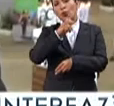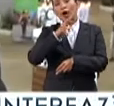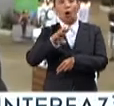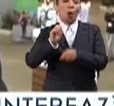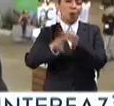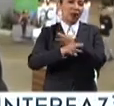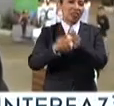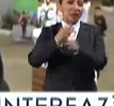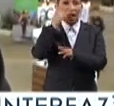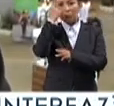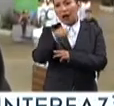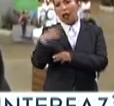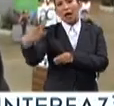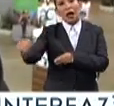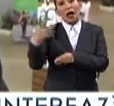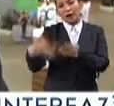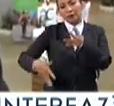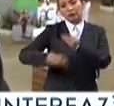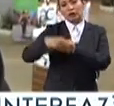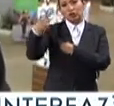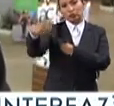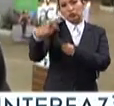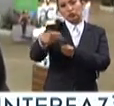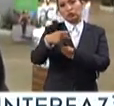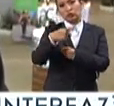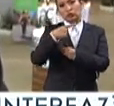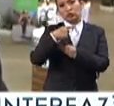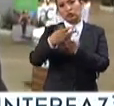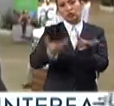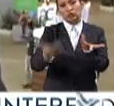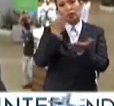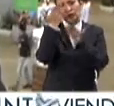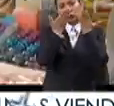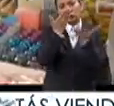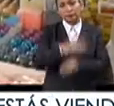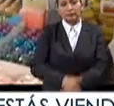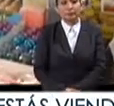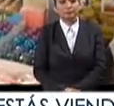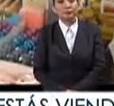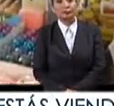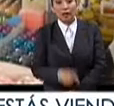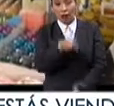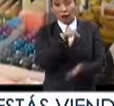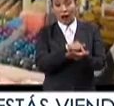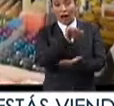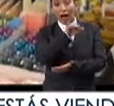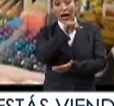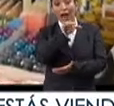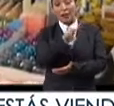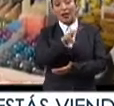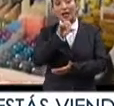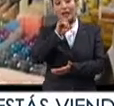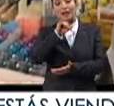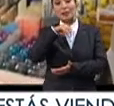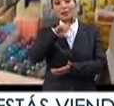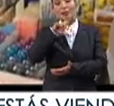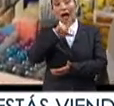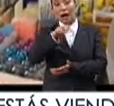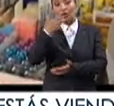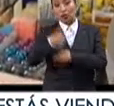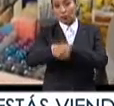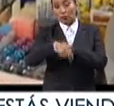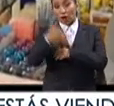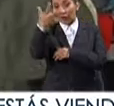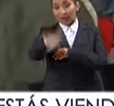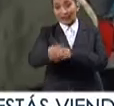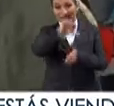materiales para complementar su estudio y trabajo ubicada en la avenida del imán número 10 en el